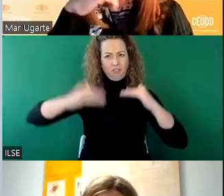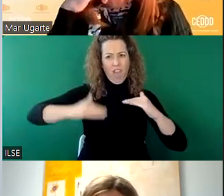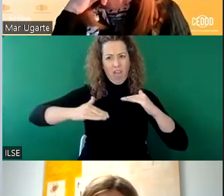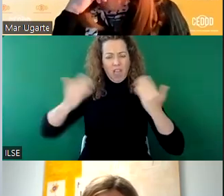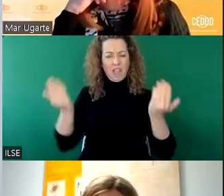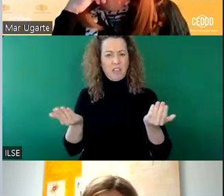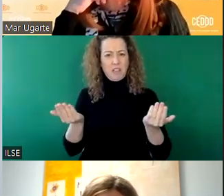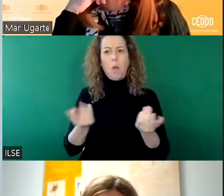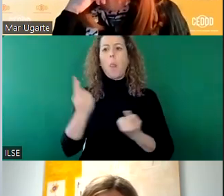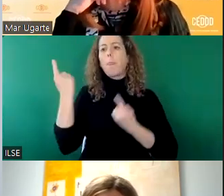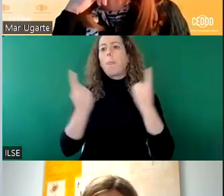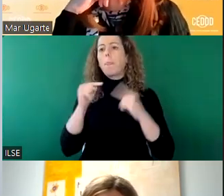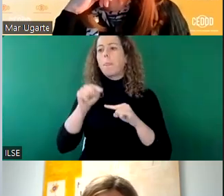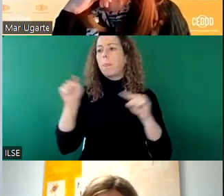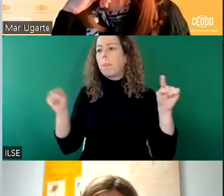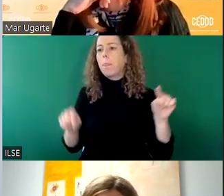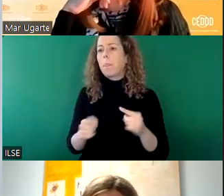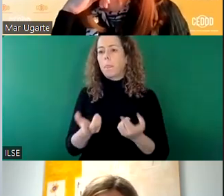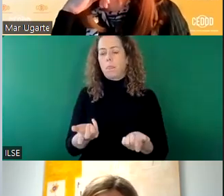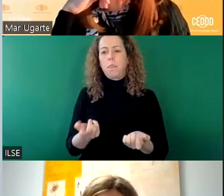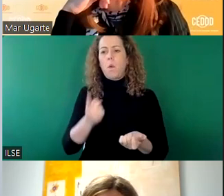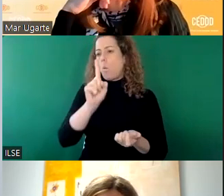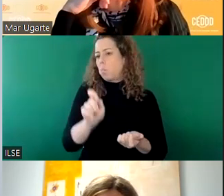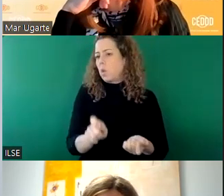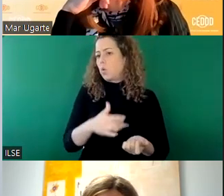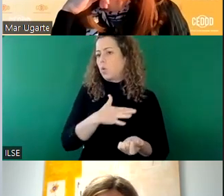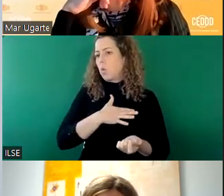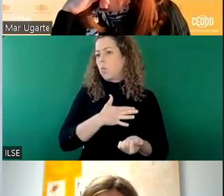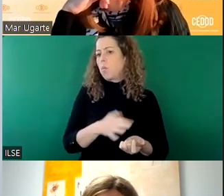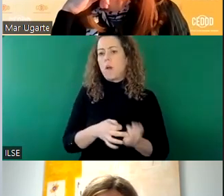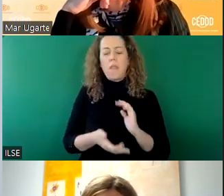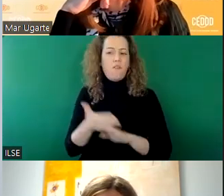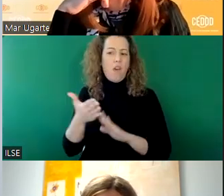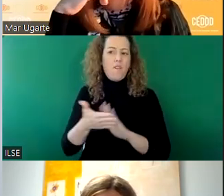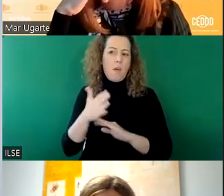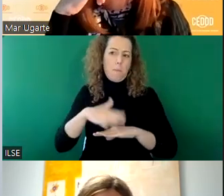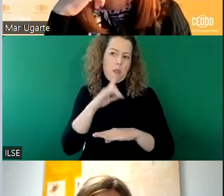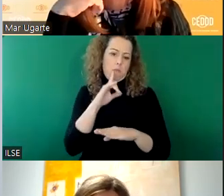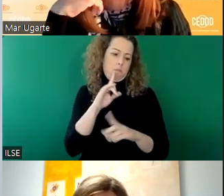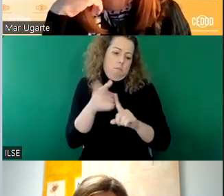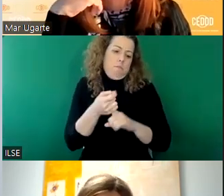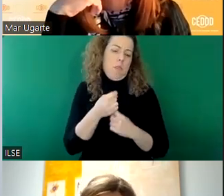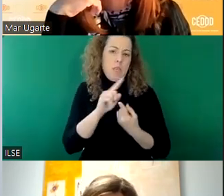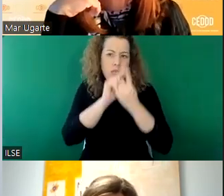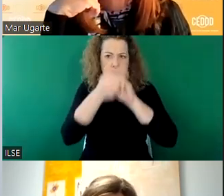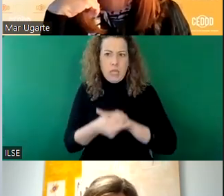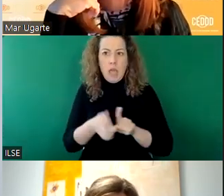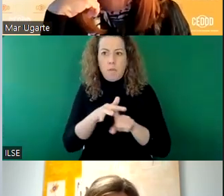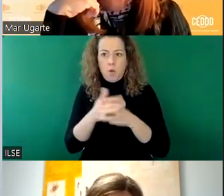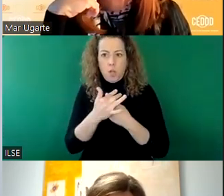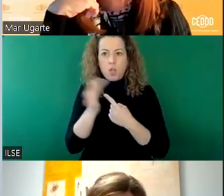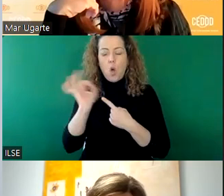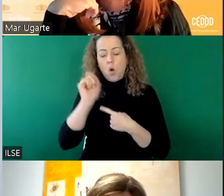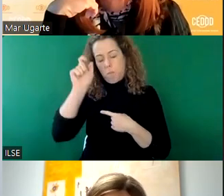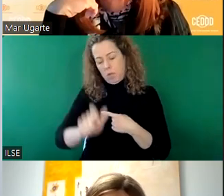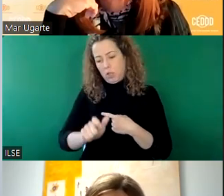haciendo puntualmente durante un minuto quizás, para poder producir ese cambio en un contexto o llevar a la persona a